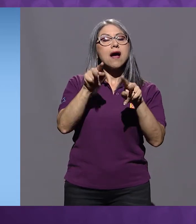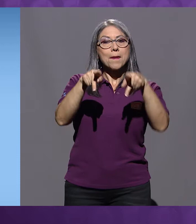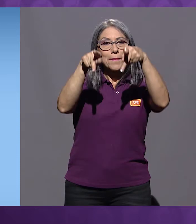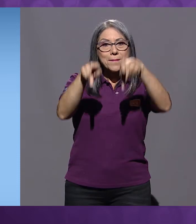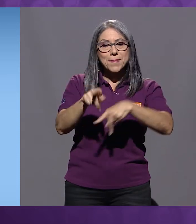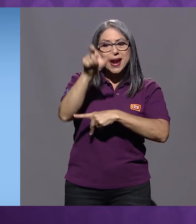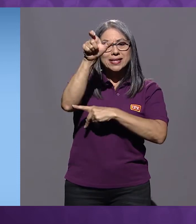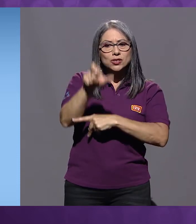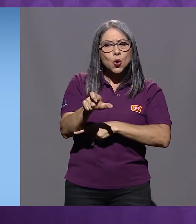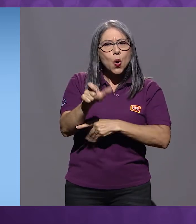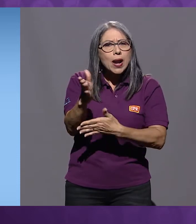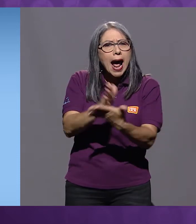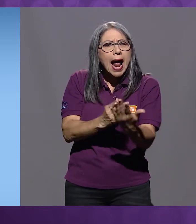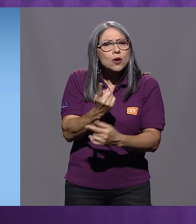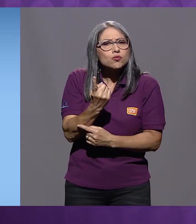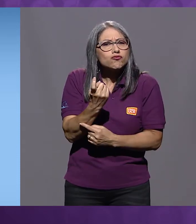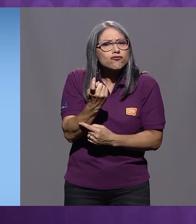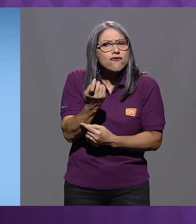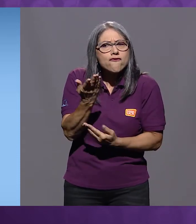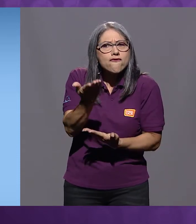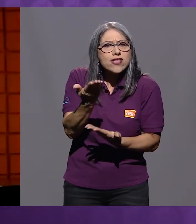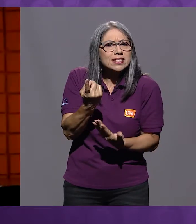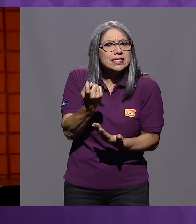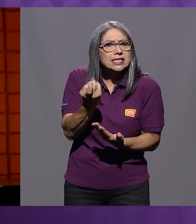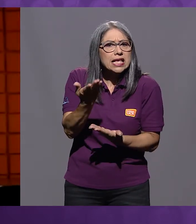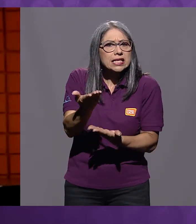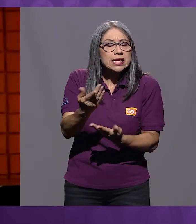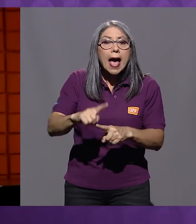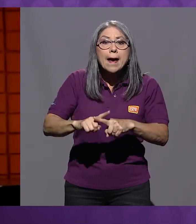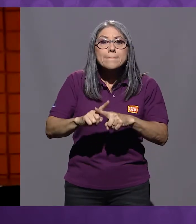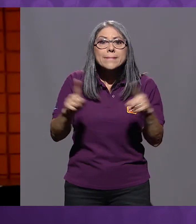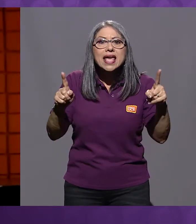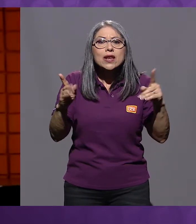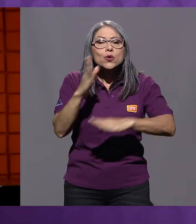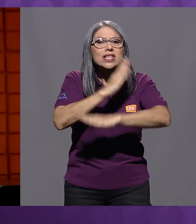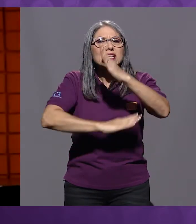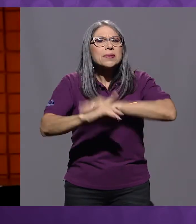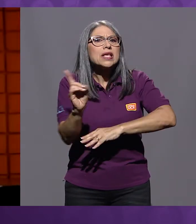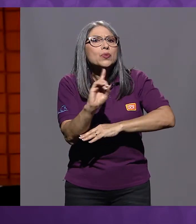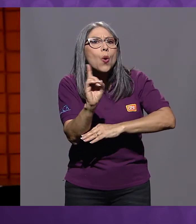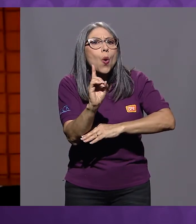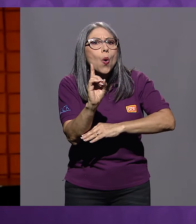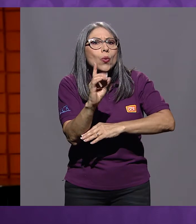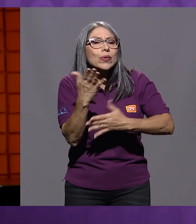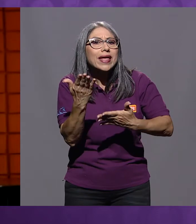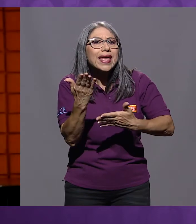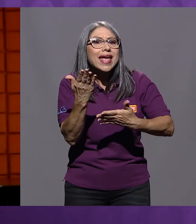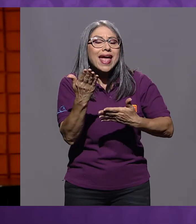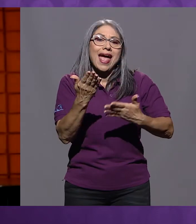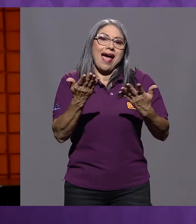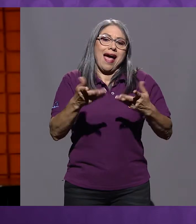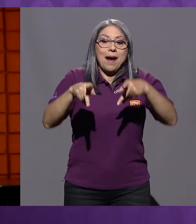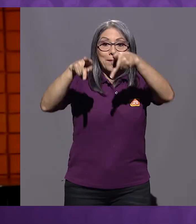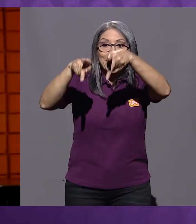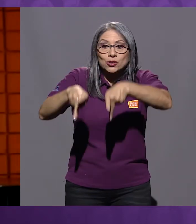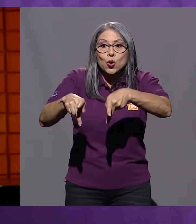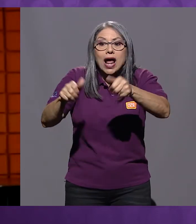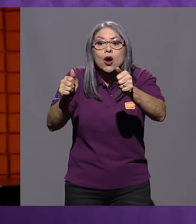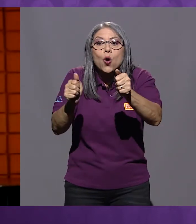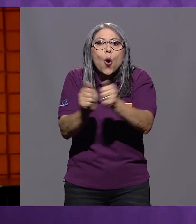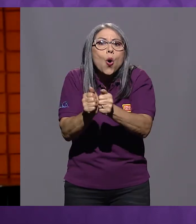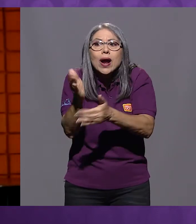una deficiencia, pero que la discapacidad está en las barreras que la persona que tiene una